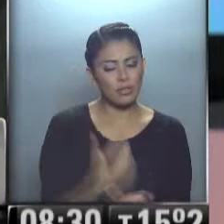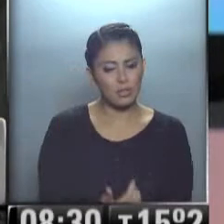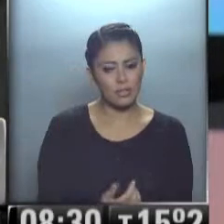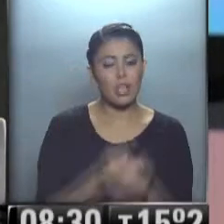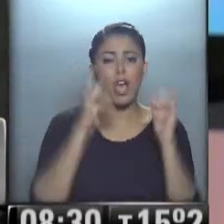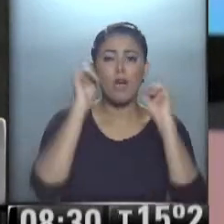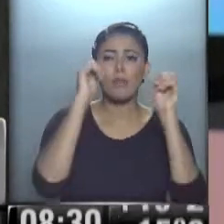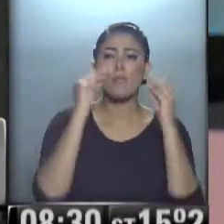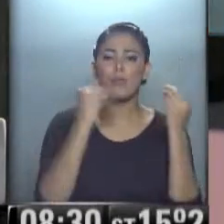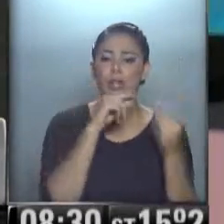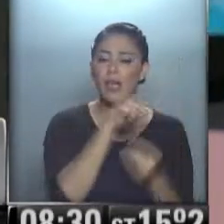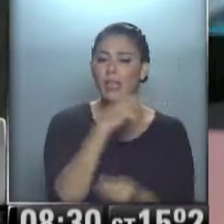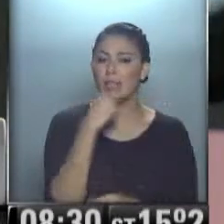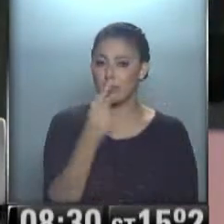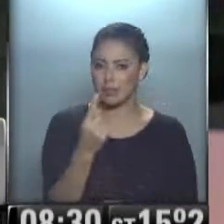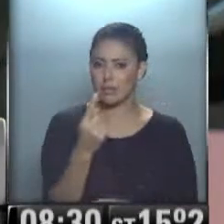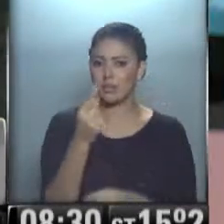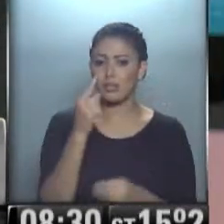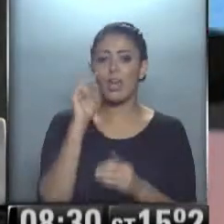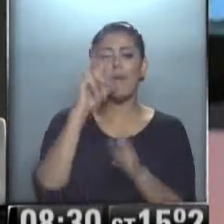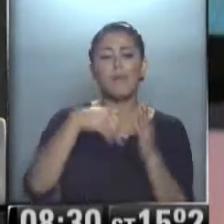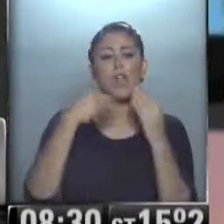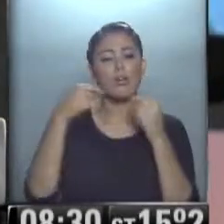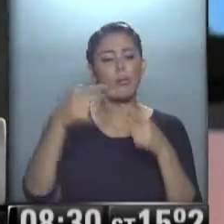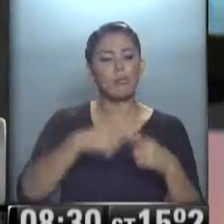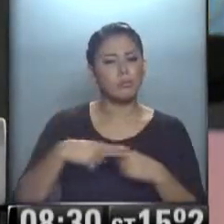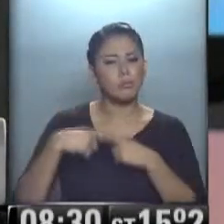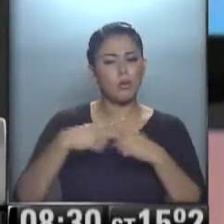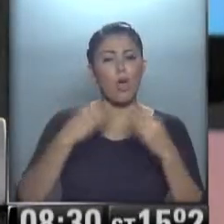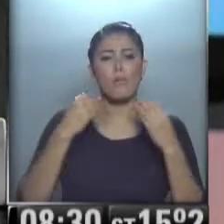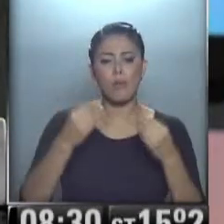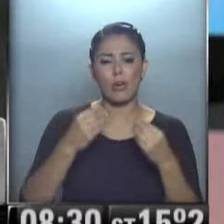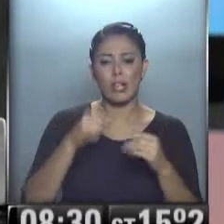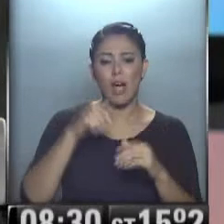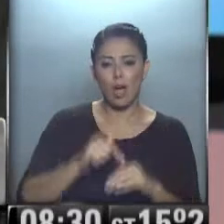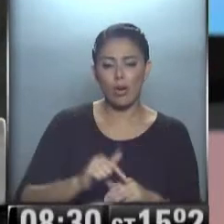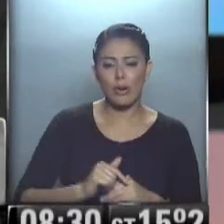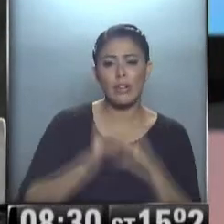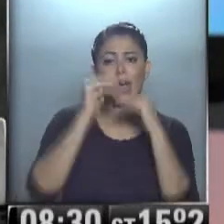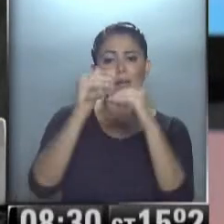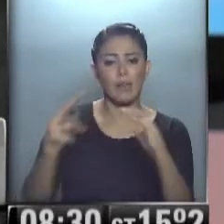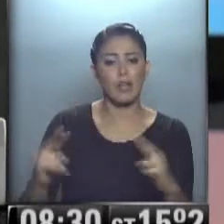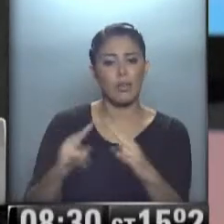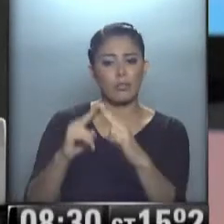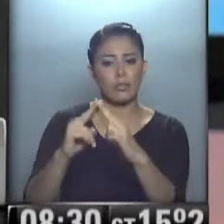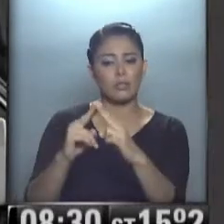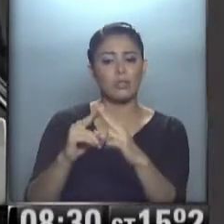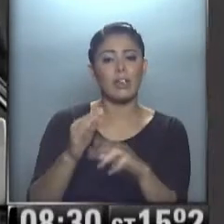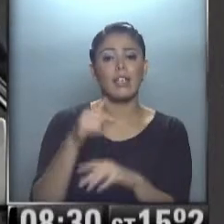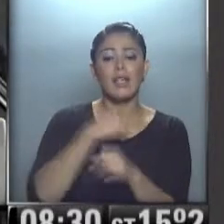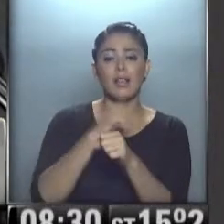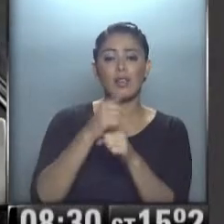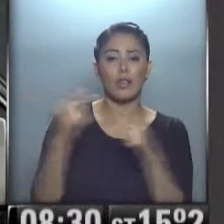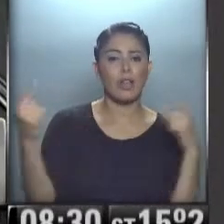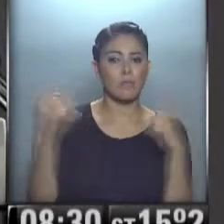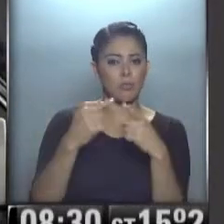docentes porque definió cuáles son los planos donde se está dando el debate y por qué se pasa a un nuevo acuerdo intermedio sin acuerdo entre